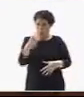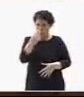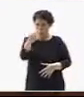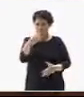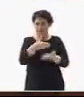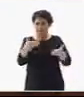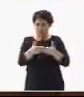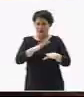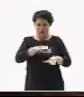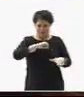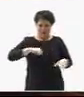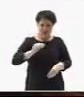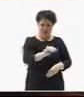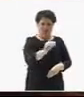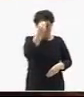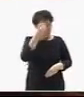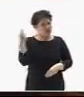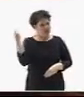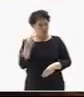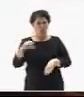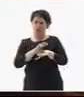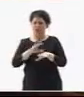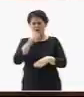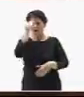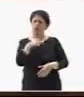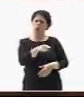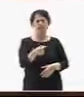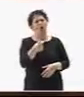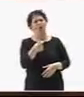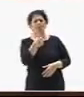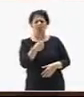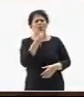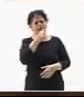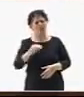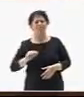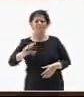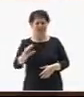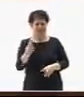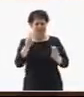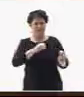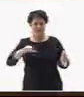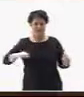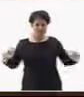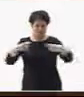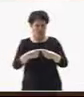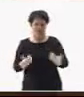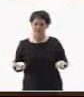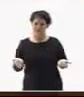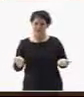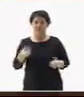poco, señor Baltar. También nombra como consejero de presidencia al señor